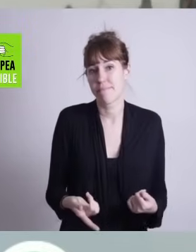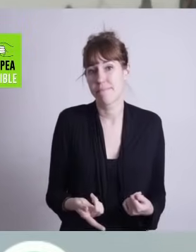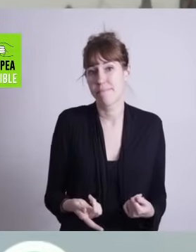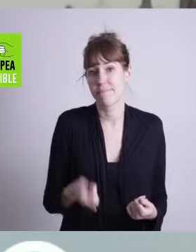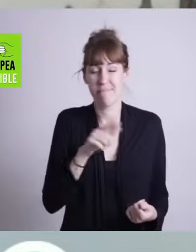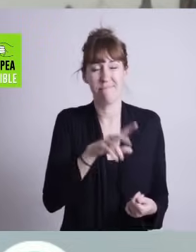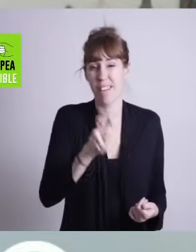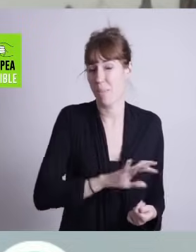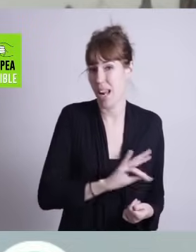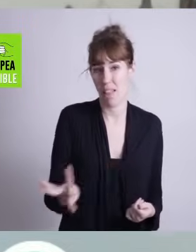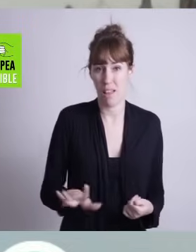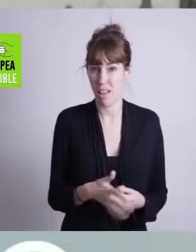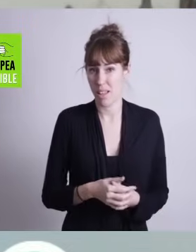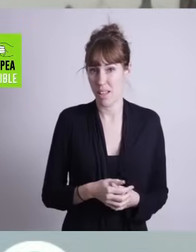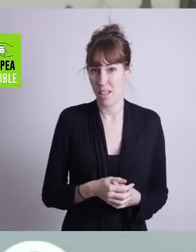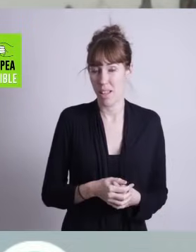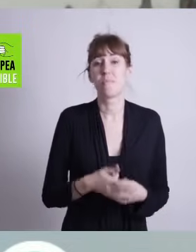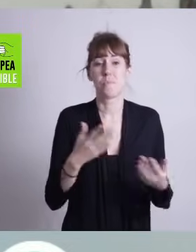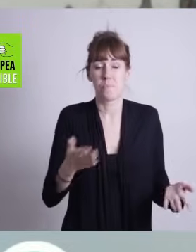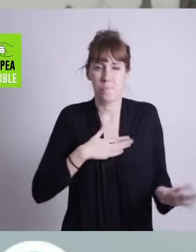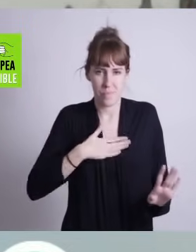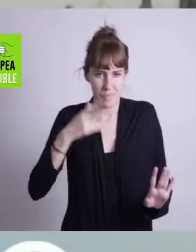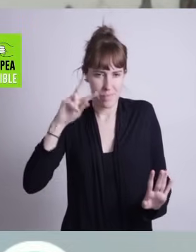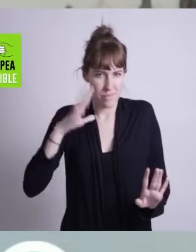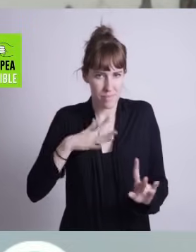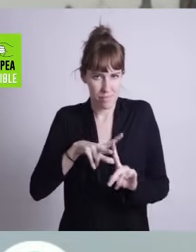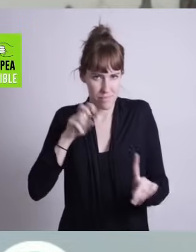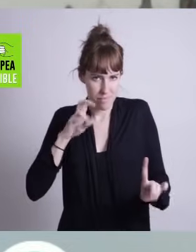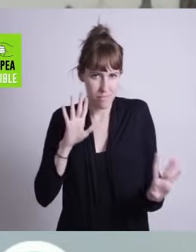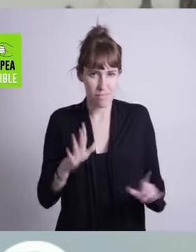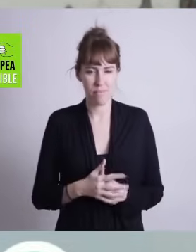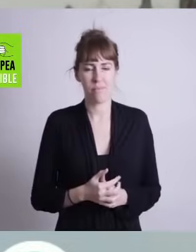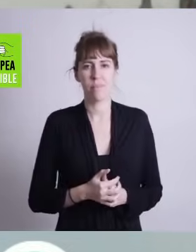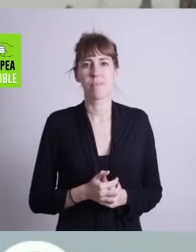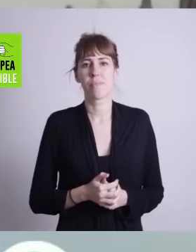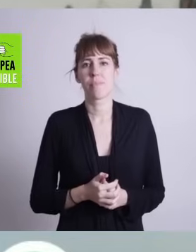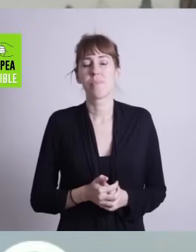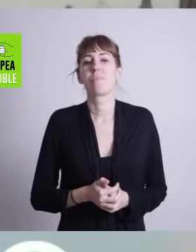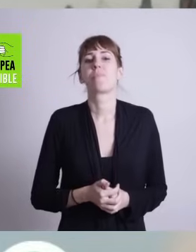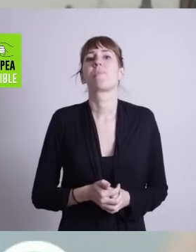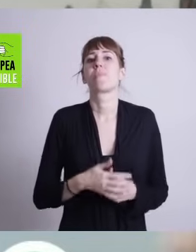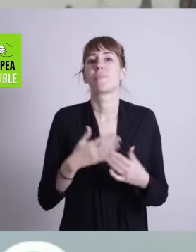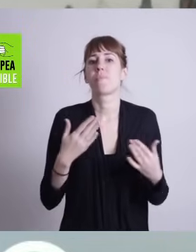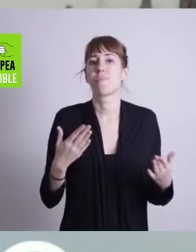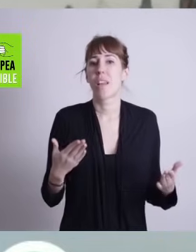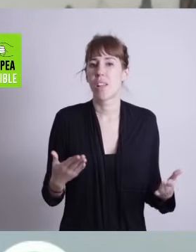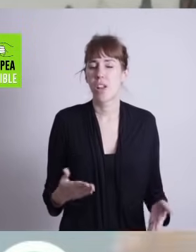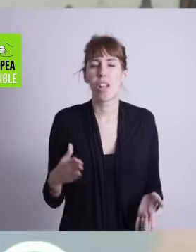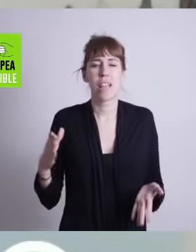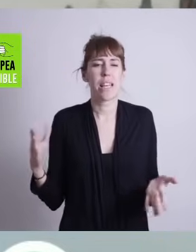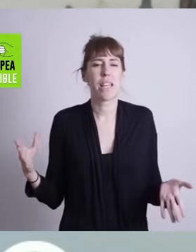no sirve de nada, por lo menos desde mi experiencia. Entonces, yo todo lo que pueda